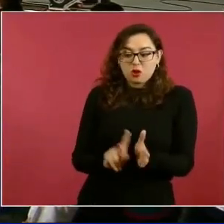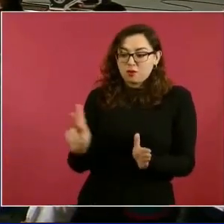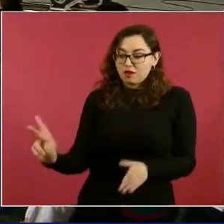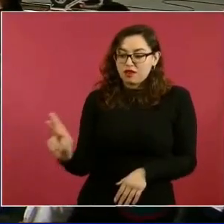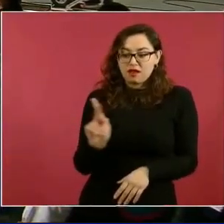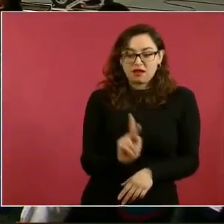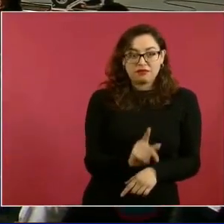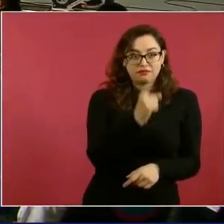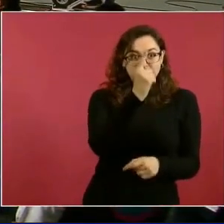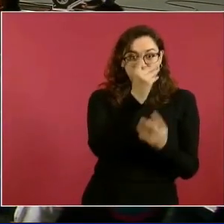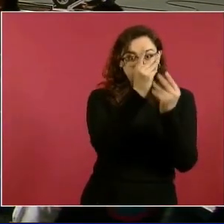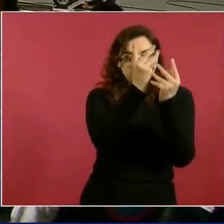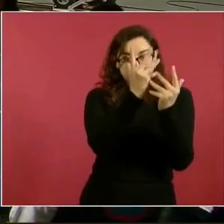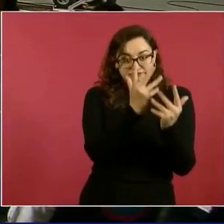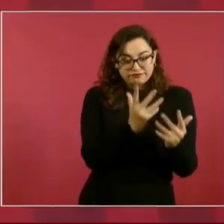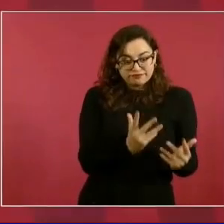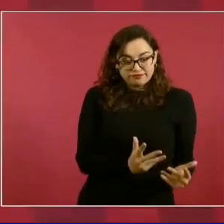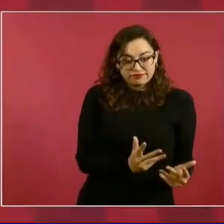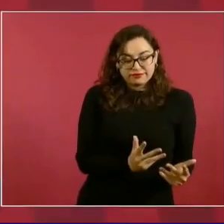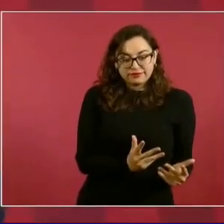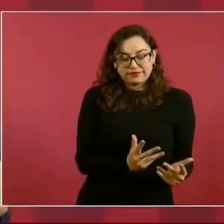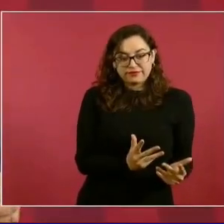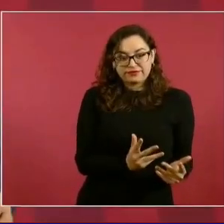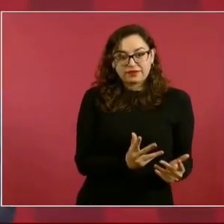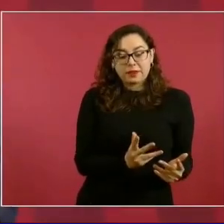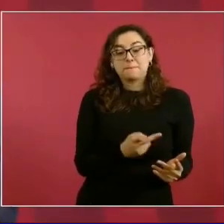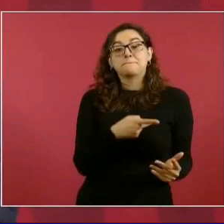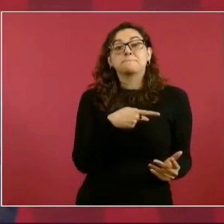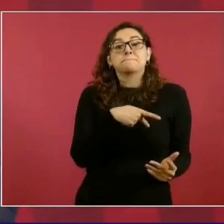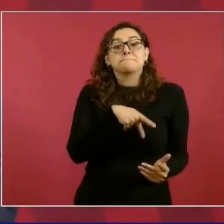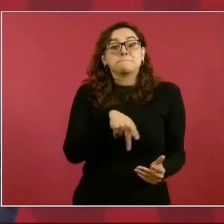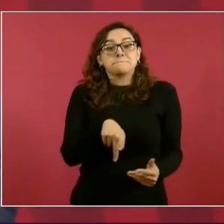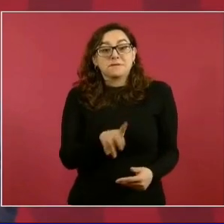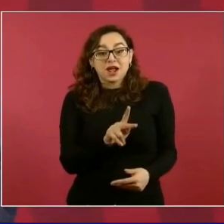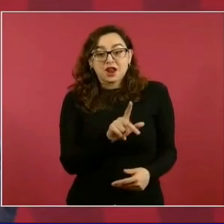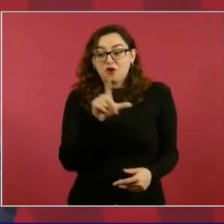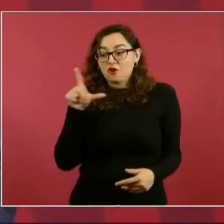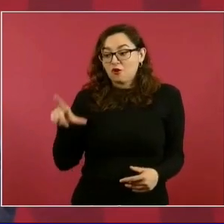subordinado a los intereses particulares.